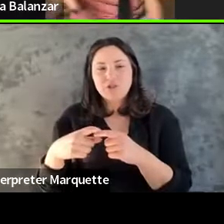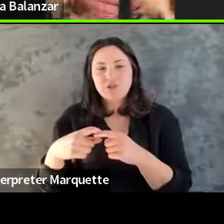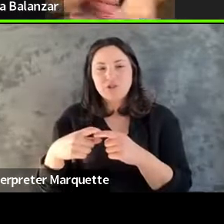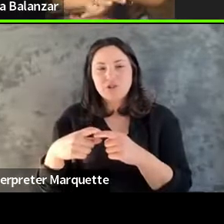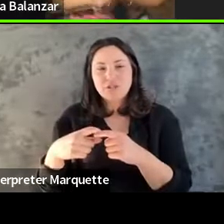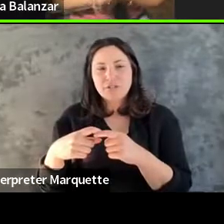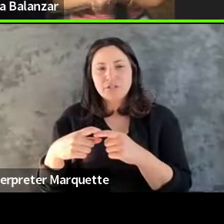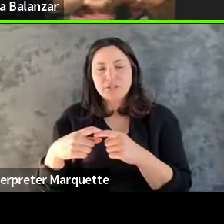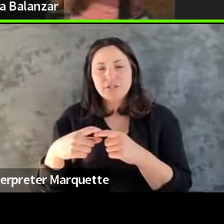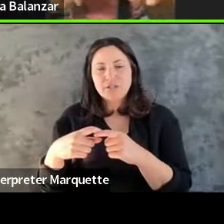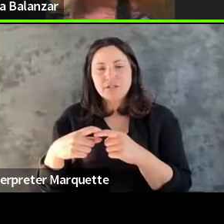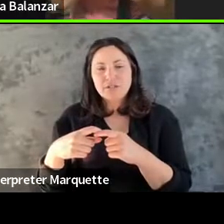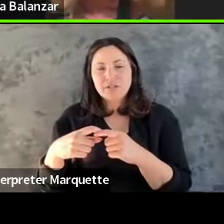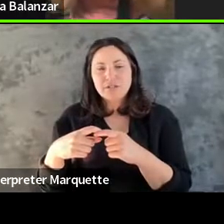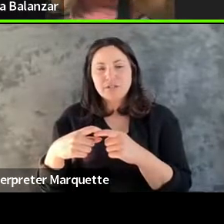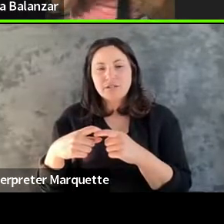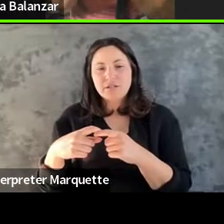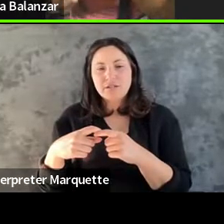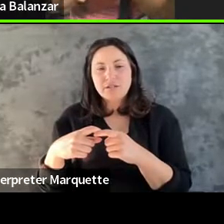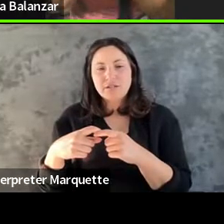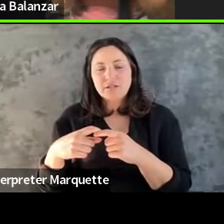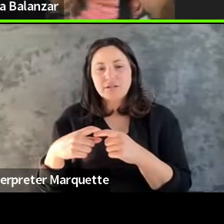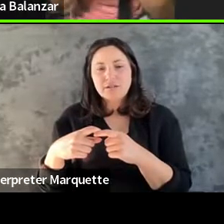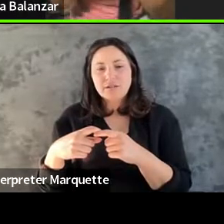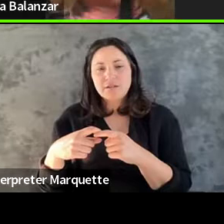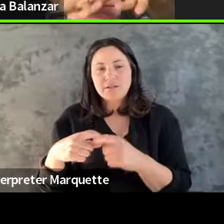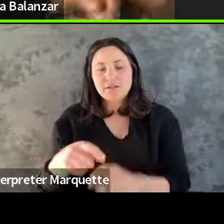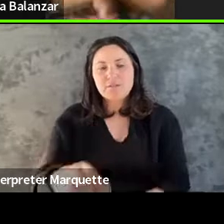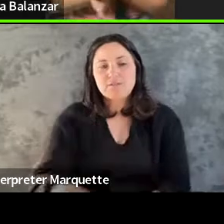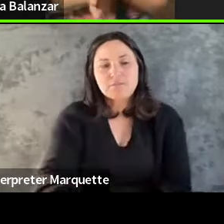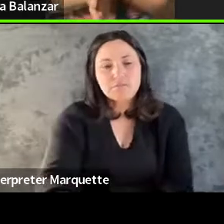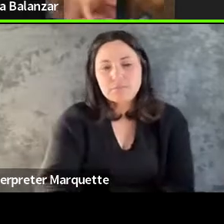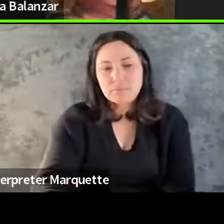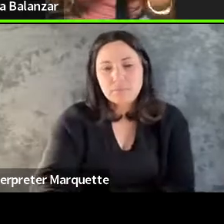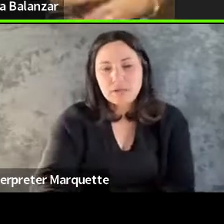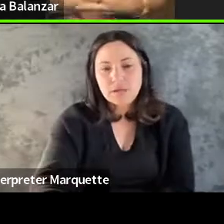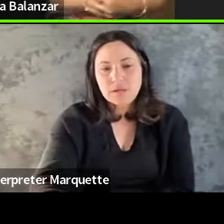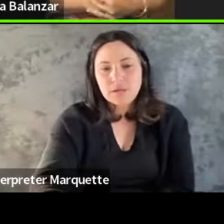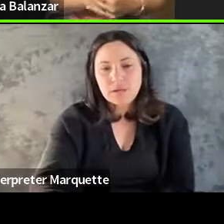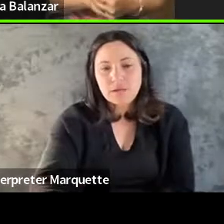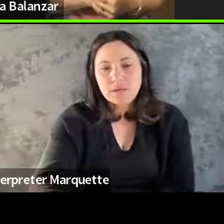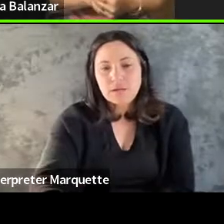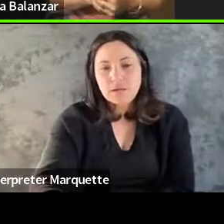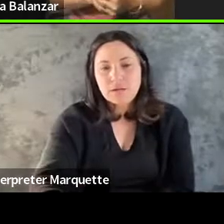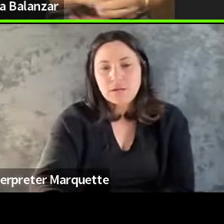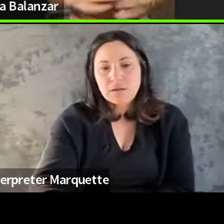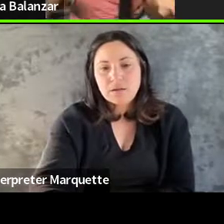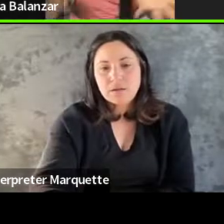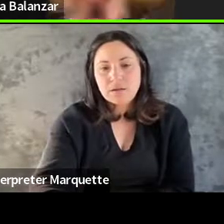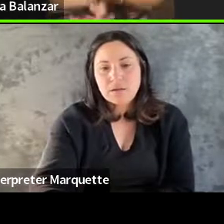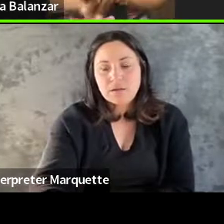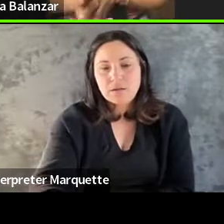es la primera vez que decido no estar en la reunión, sino que hablar. Pero después de lo que pasó